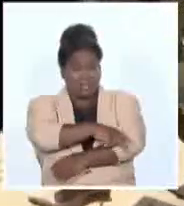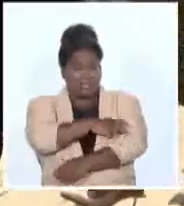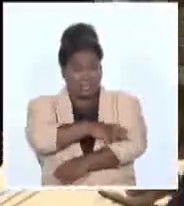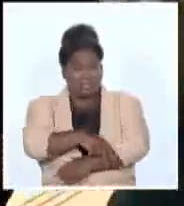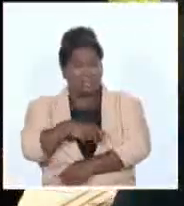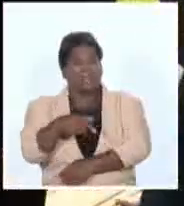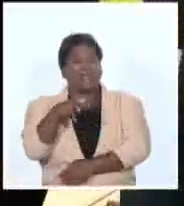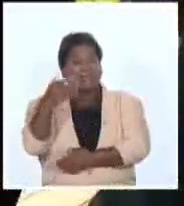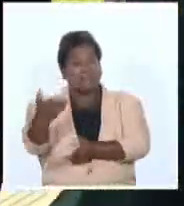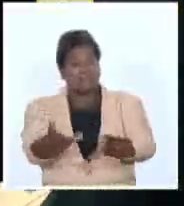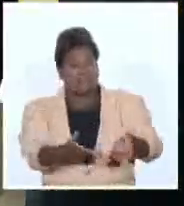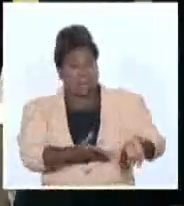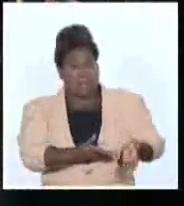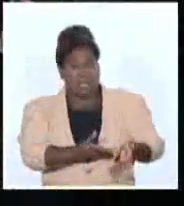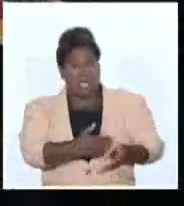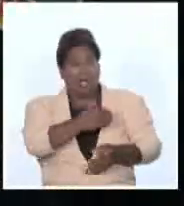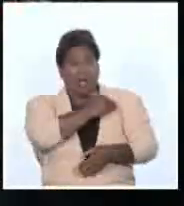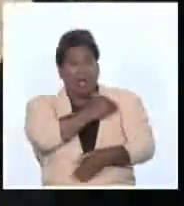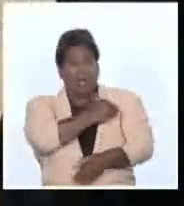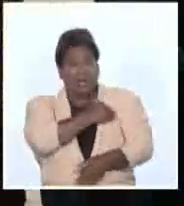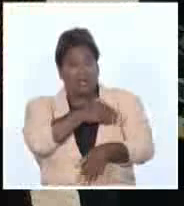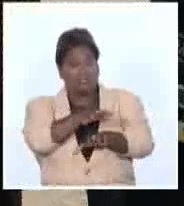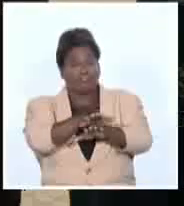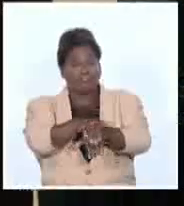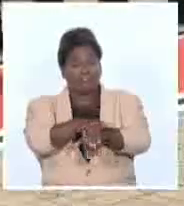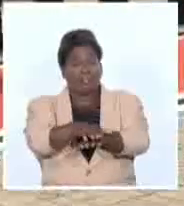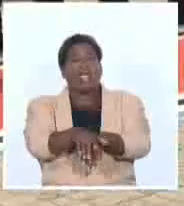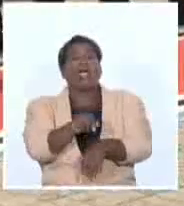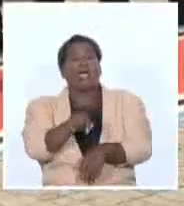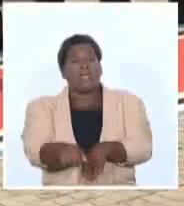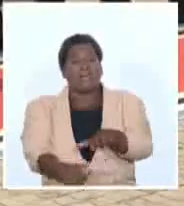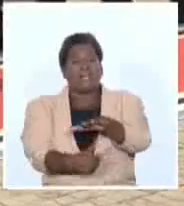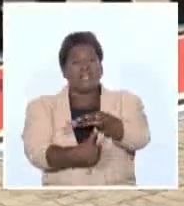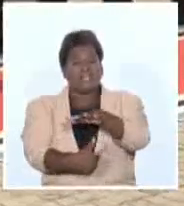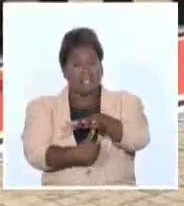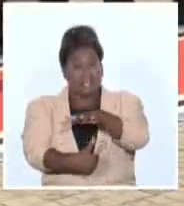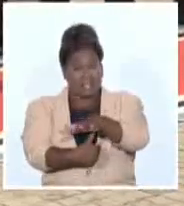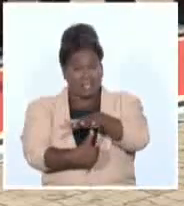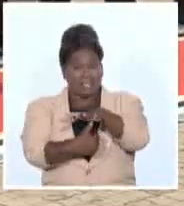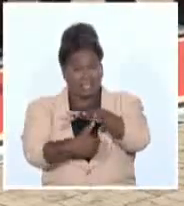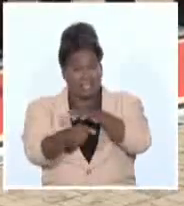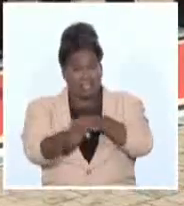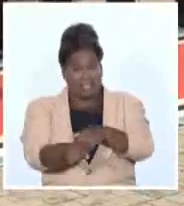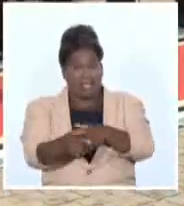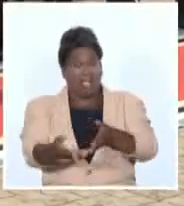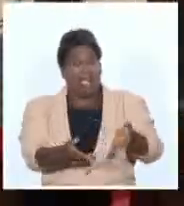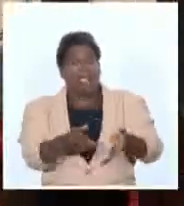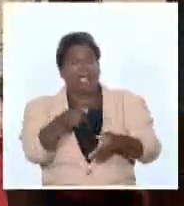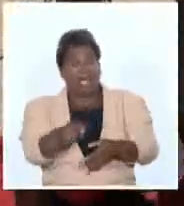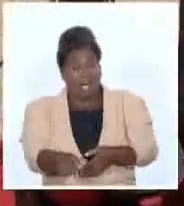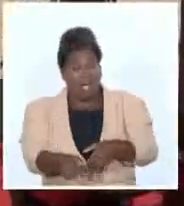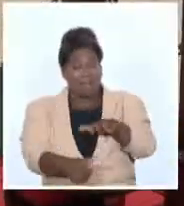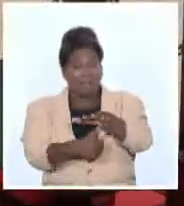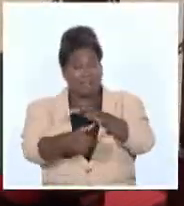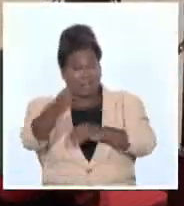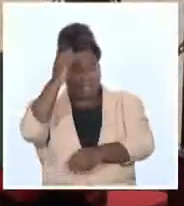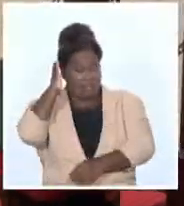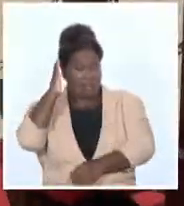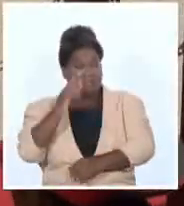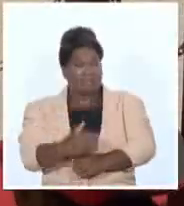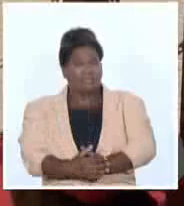con honores militares, ofrecida por el presidente de Mozambique, Félix N'Djusi, al jefe de Estado cubano.